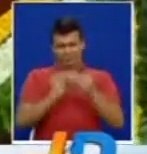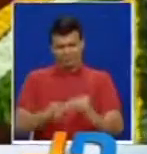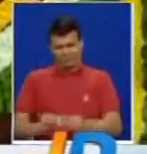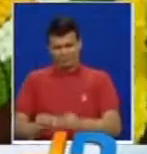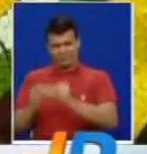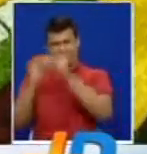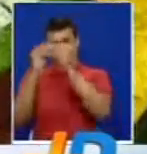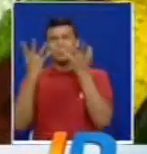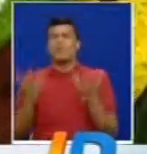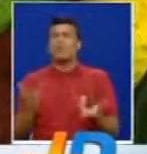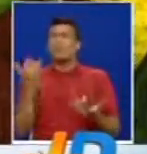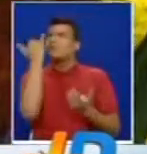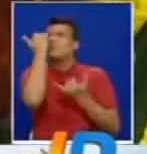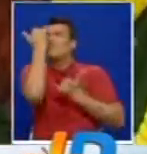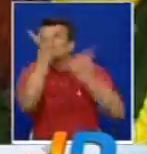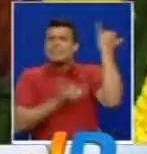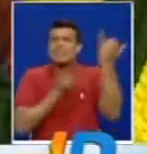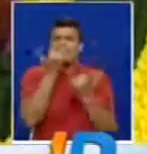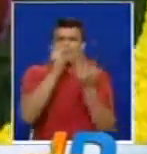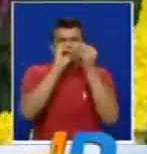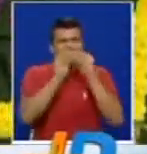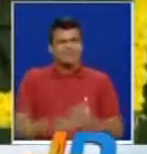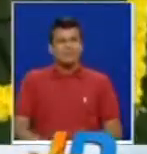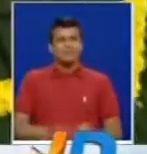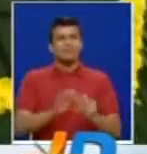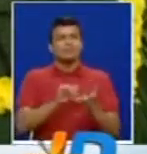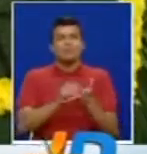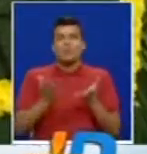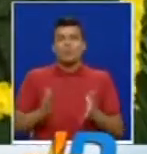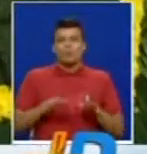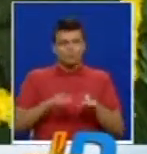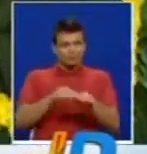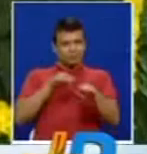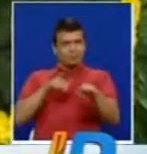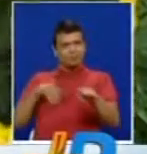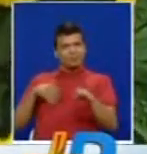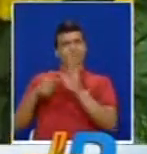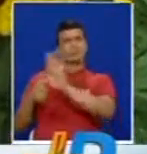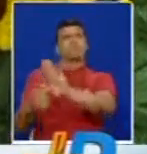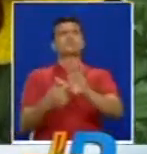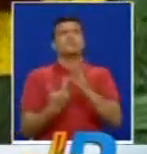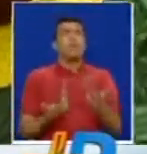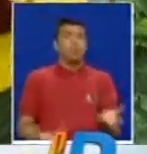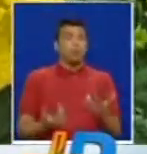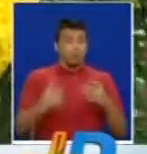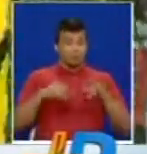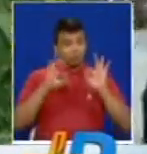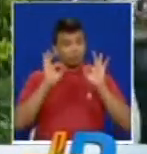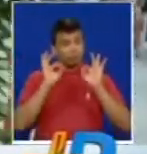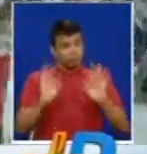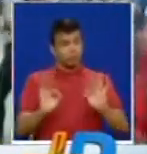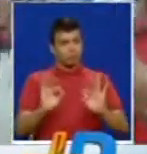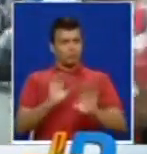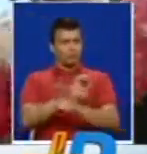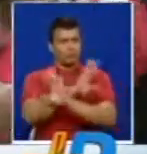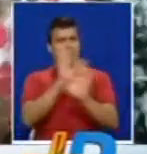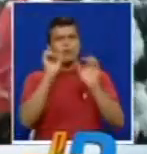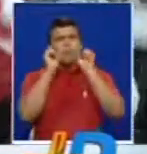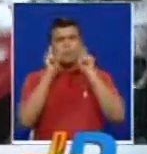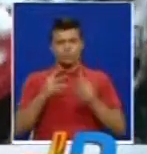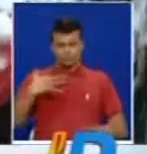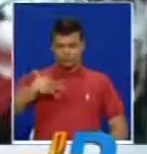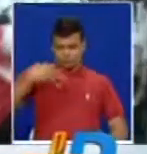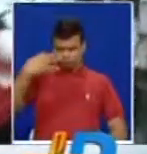y mirando qué se podía sacar para el desfile silletero acá en Popayán. ¿Cómo va el desfile? ¿Cómo va esa hora de la tarde? No, buena, o sea, excelente, la gente muy, muy educada,